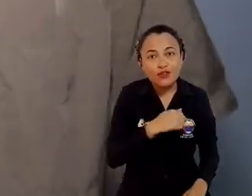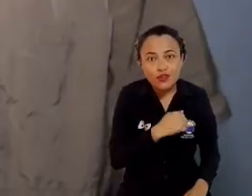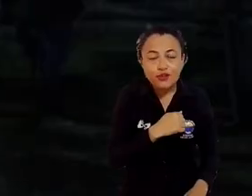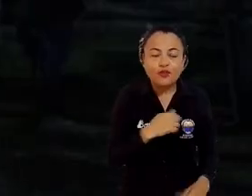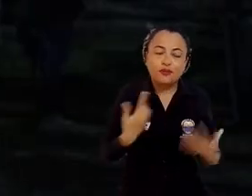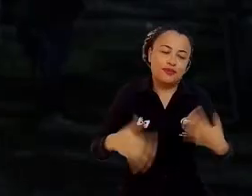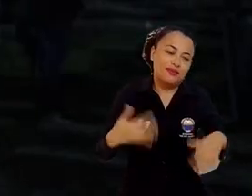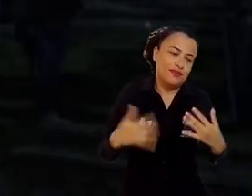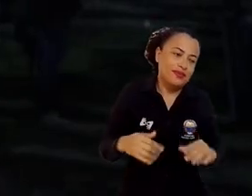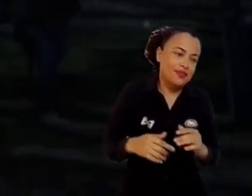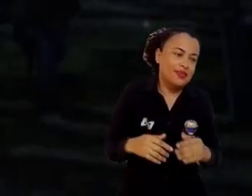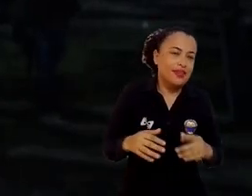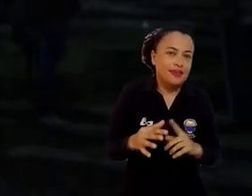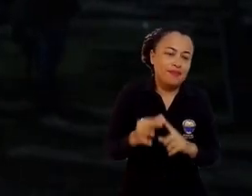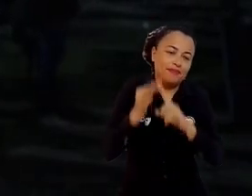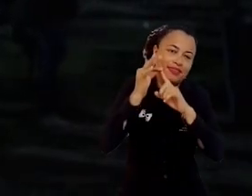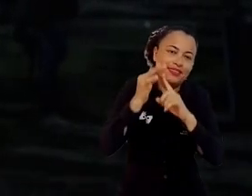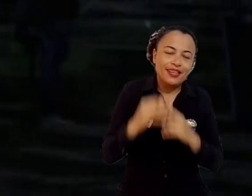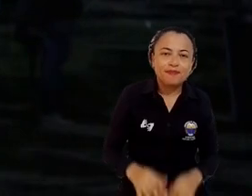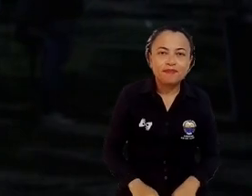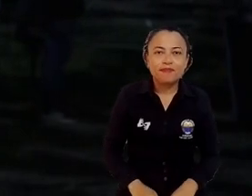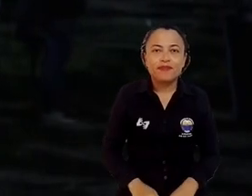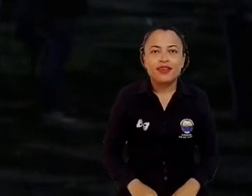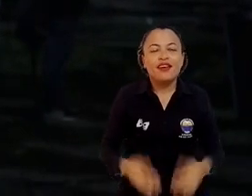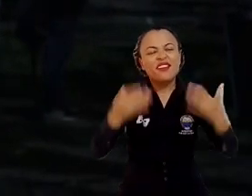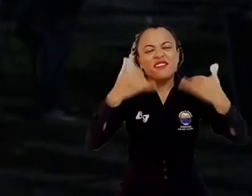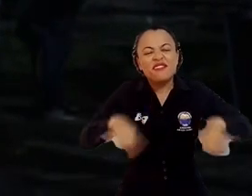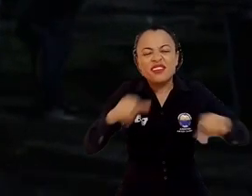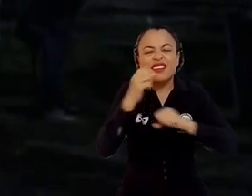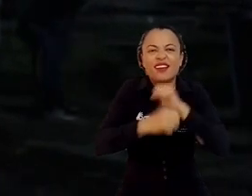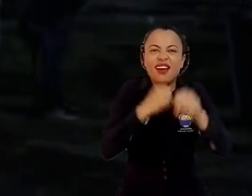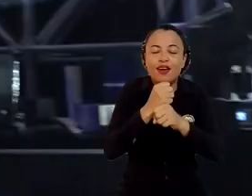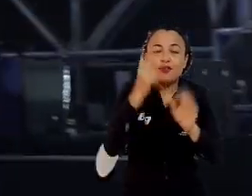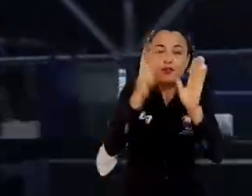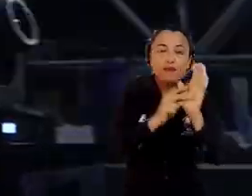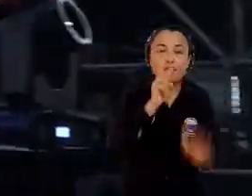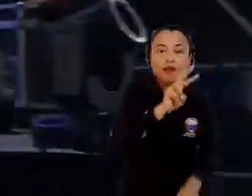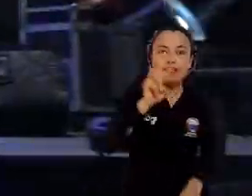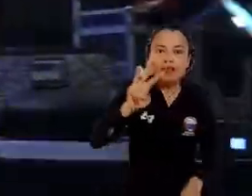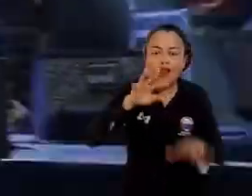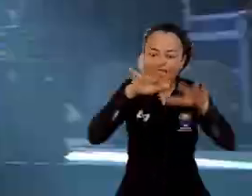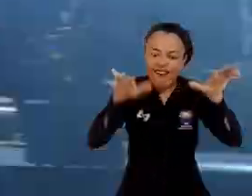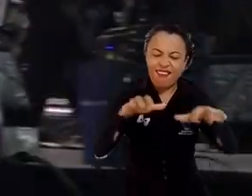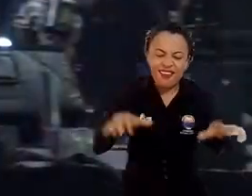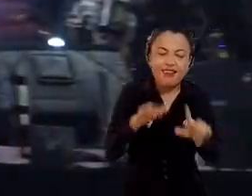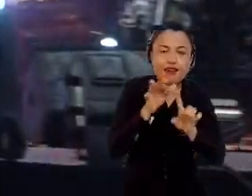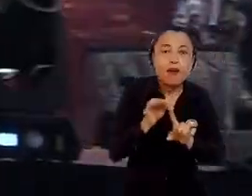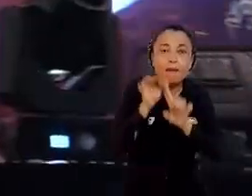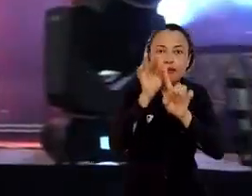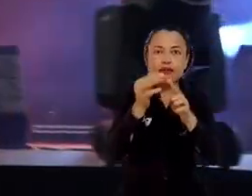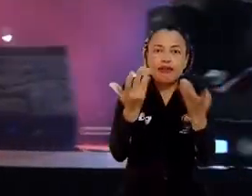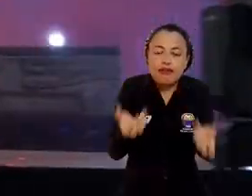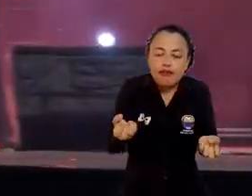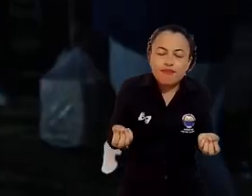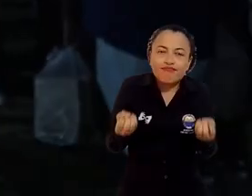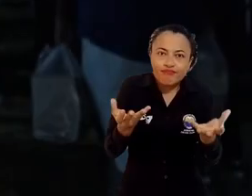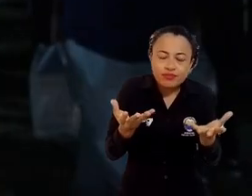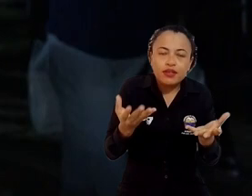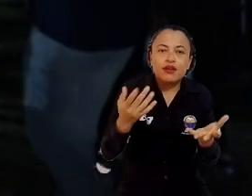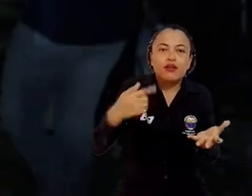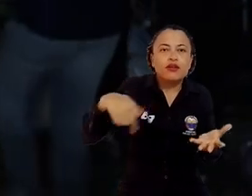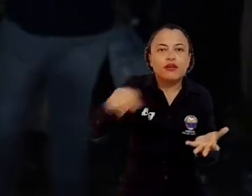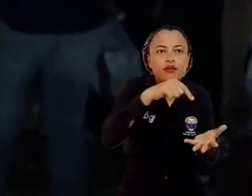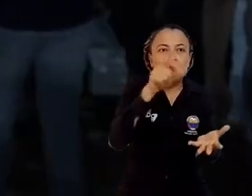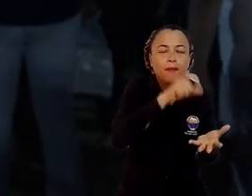es un honor. Teníamos que cerrar este 2023 con una actividad muy especial y queríamos con este Festival de la Alegría